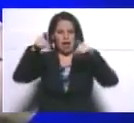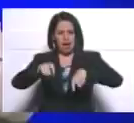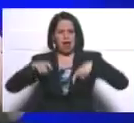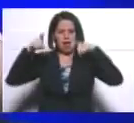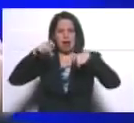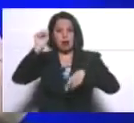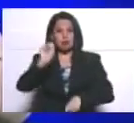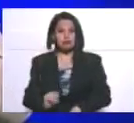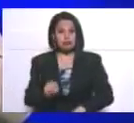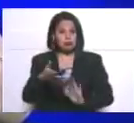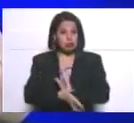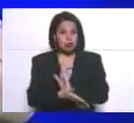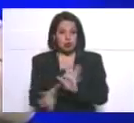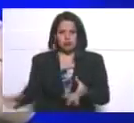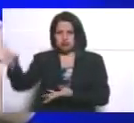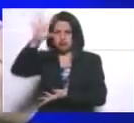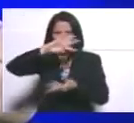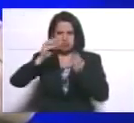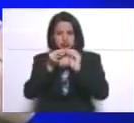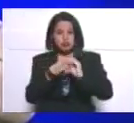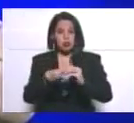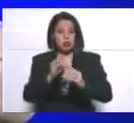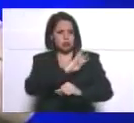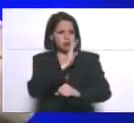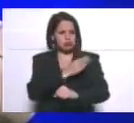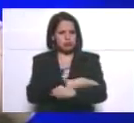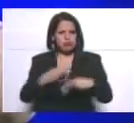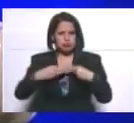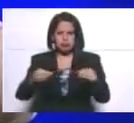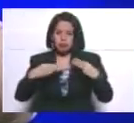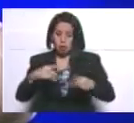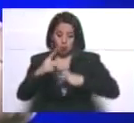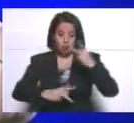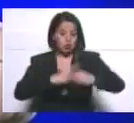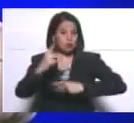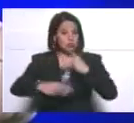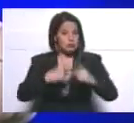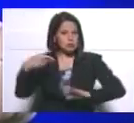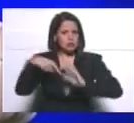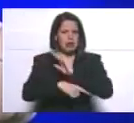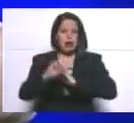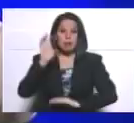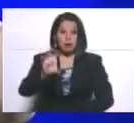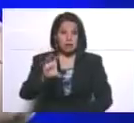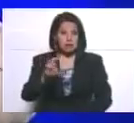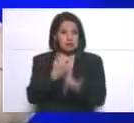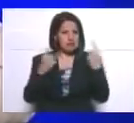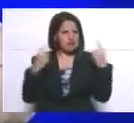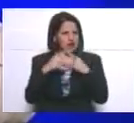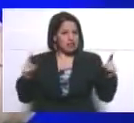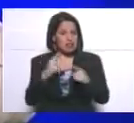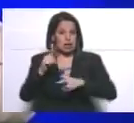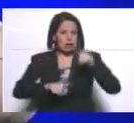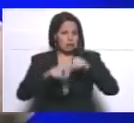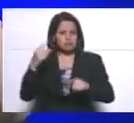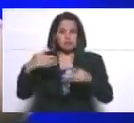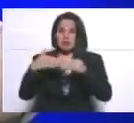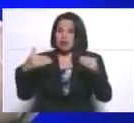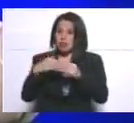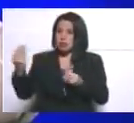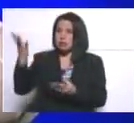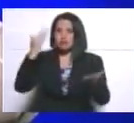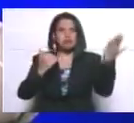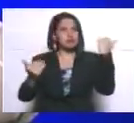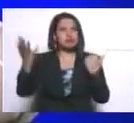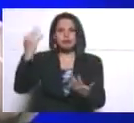justamente para aglutinar todos los esfuerzos productivos del país, para crear fuente diversificada de divisas para el país, combatir